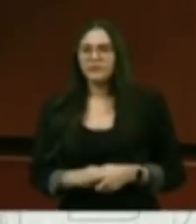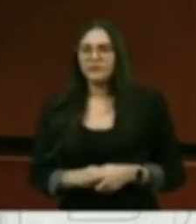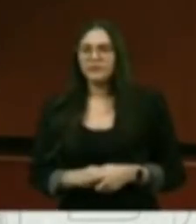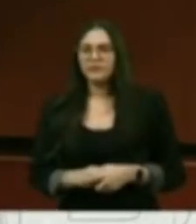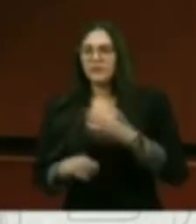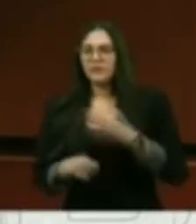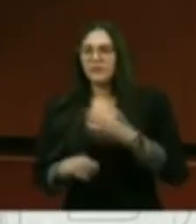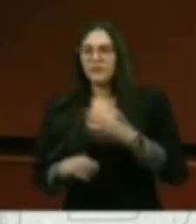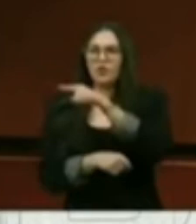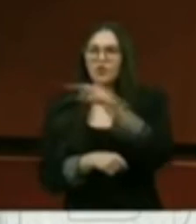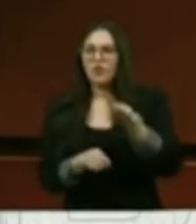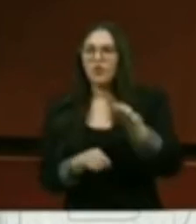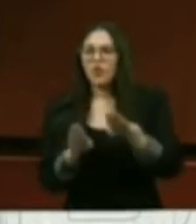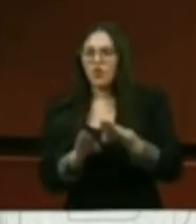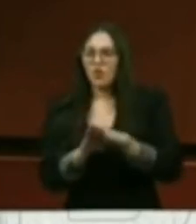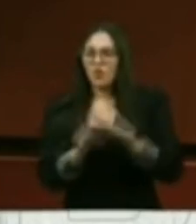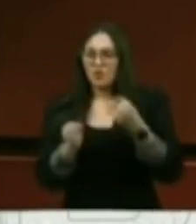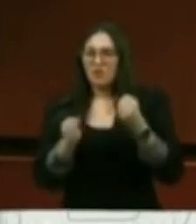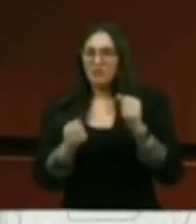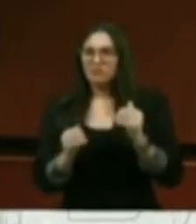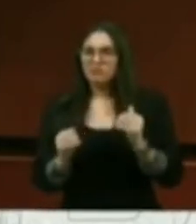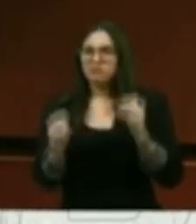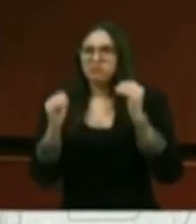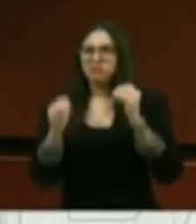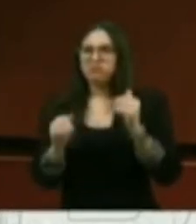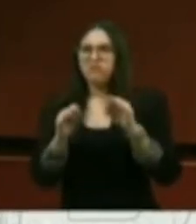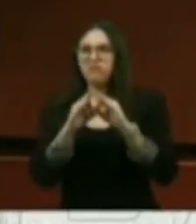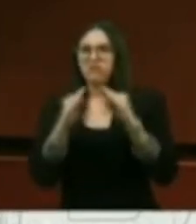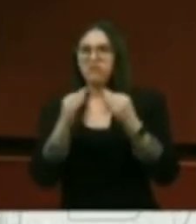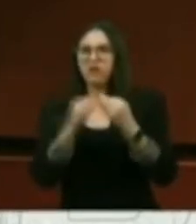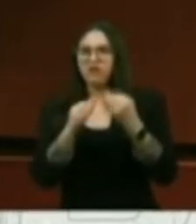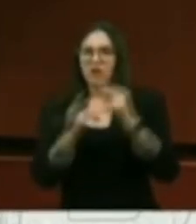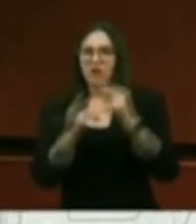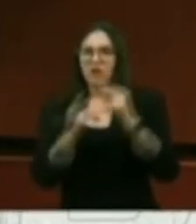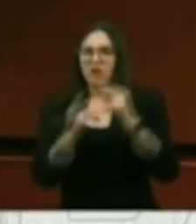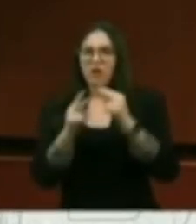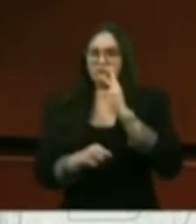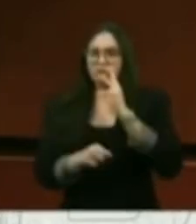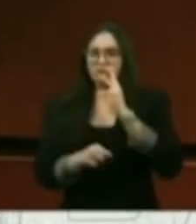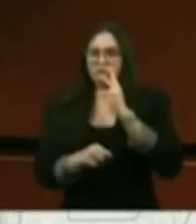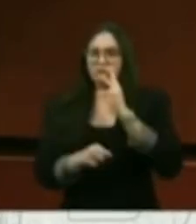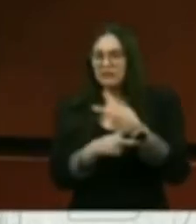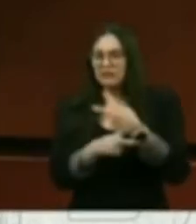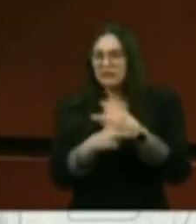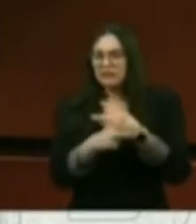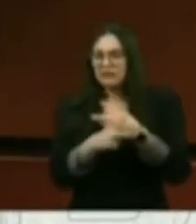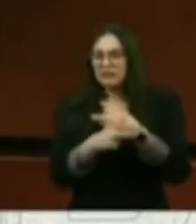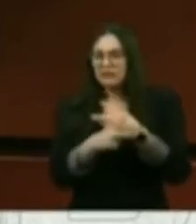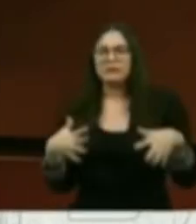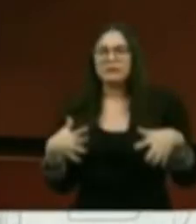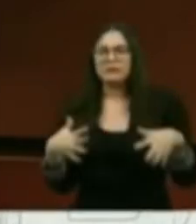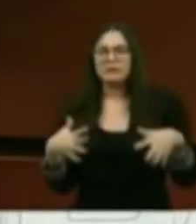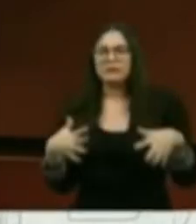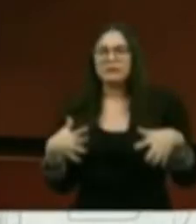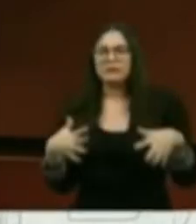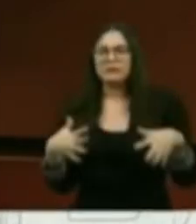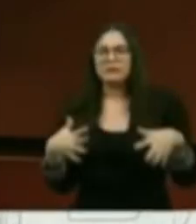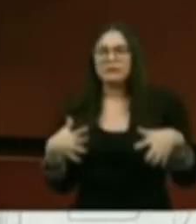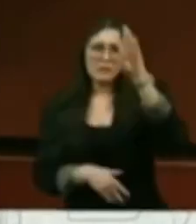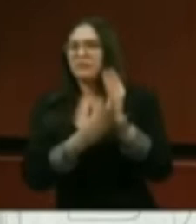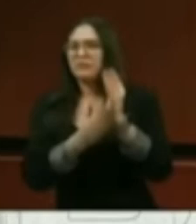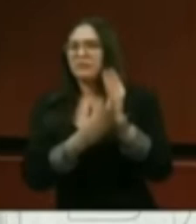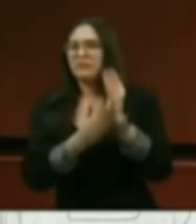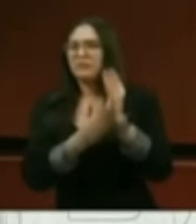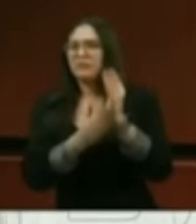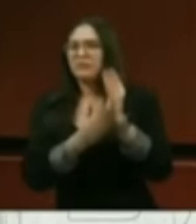servilismo llega a cuotas insospechadas.